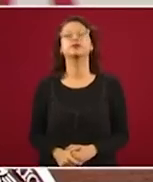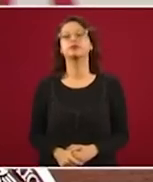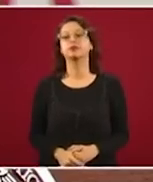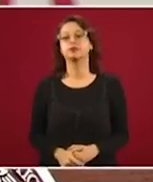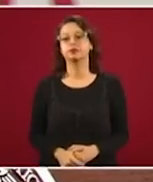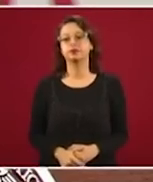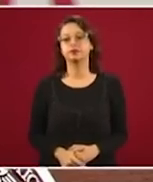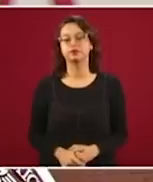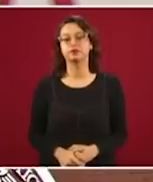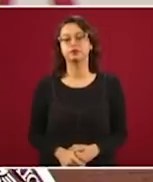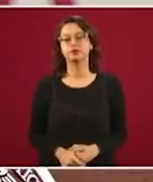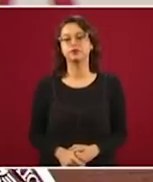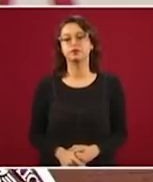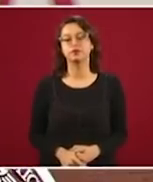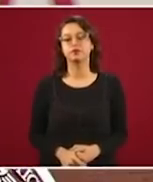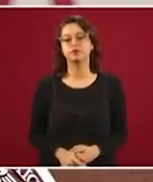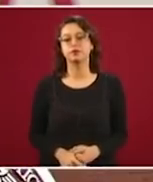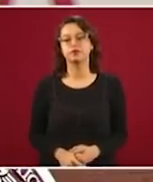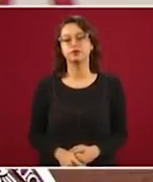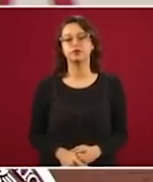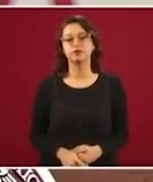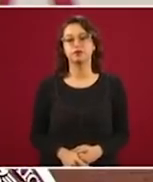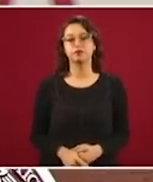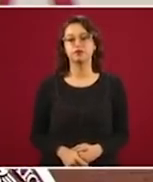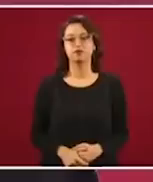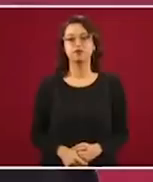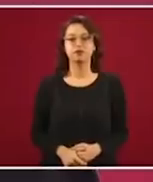el gobierno va a asumir